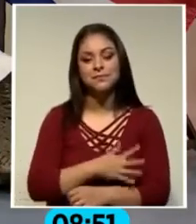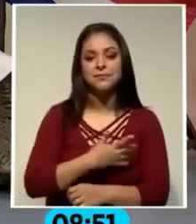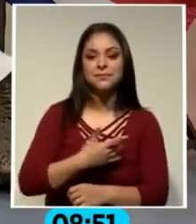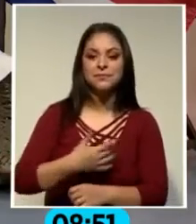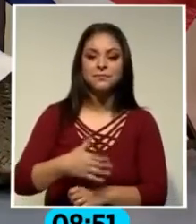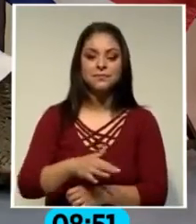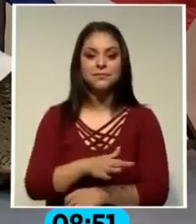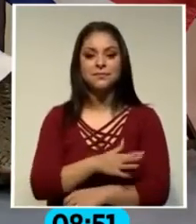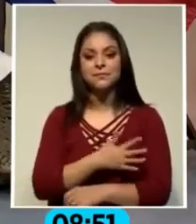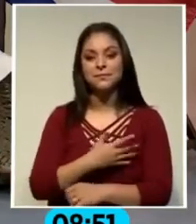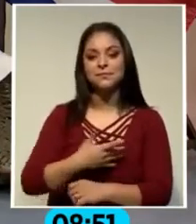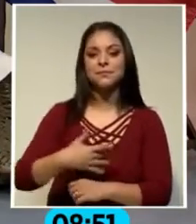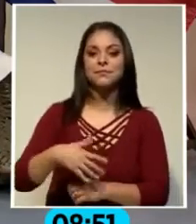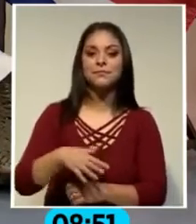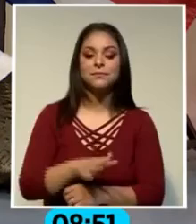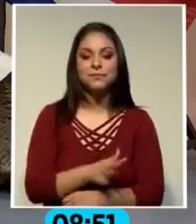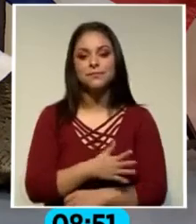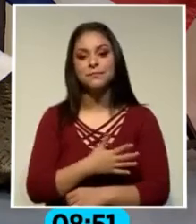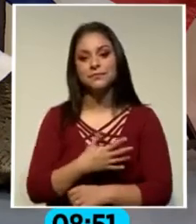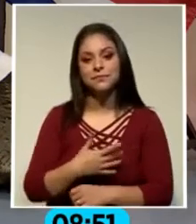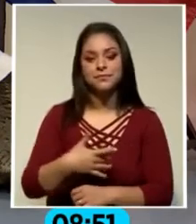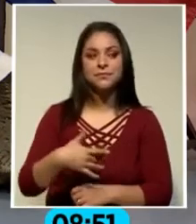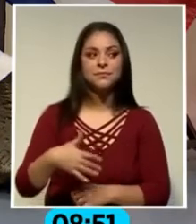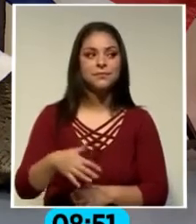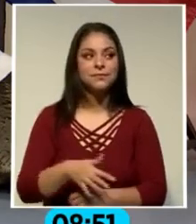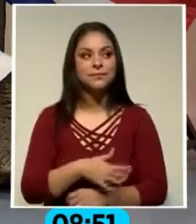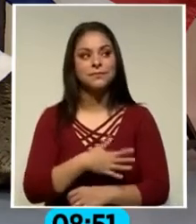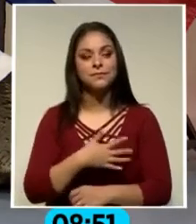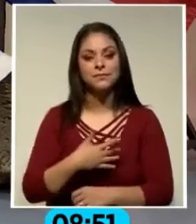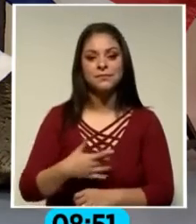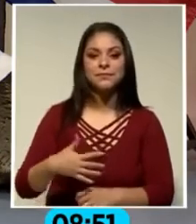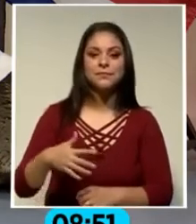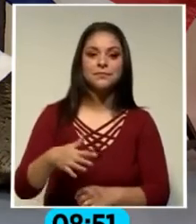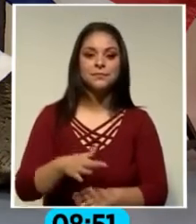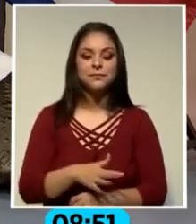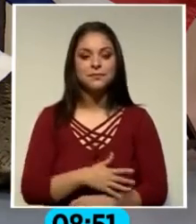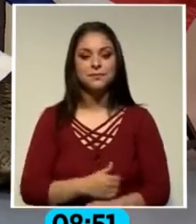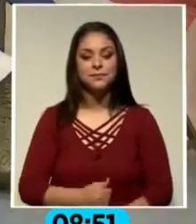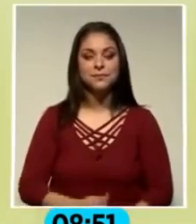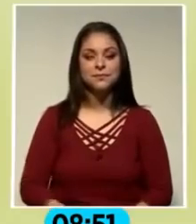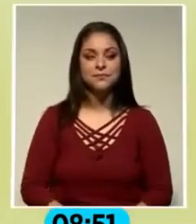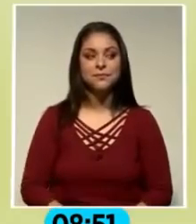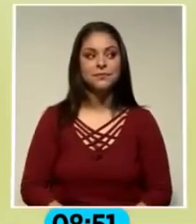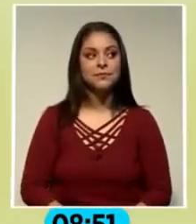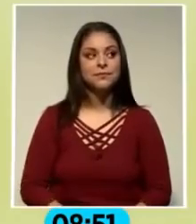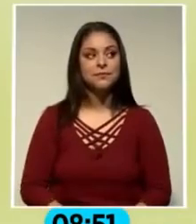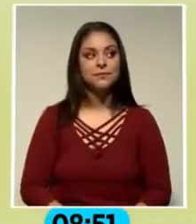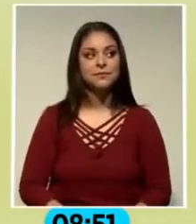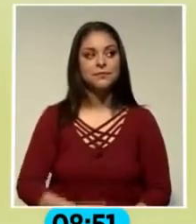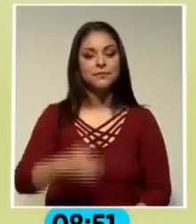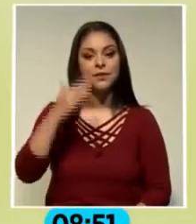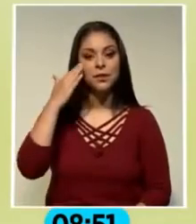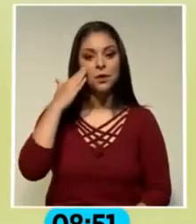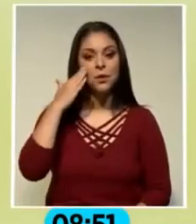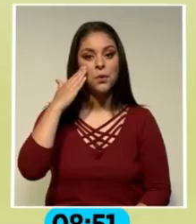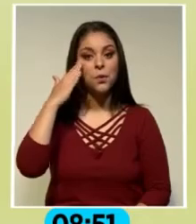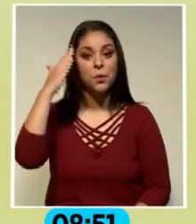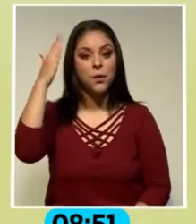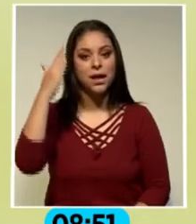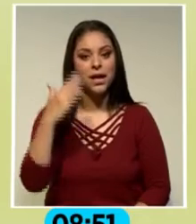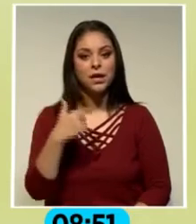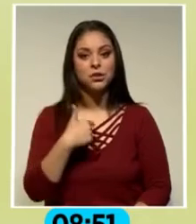Matilda, Matilda, you take my money and run to Cahuita. Voy a enseñarles cómo hacer un